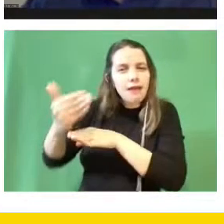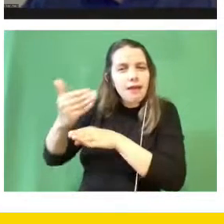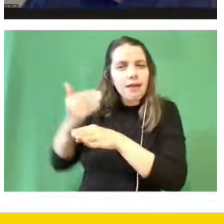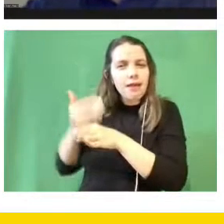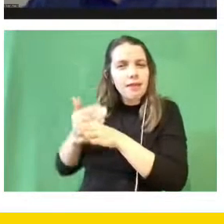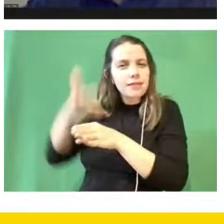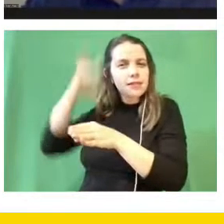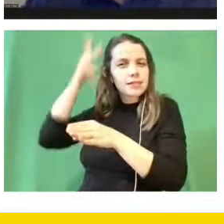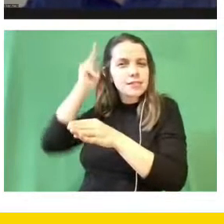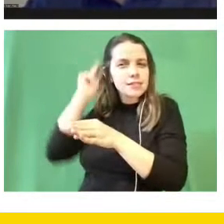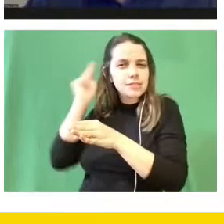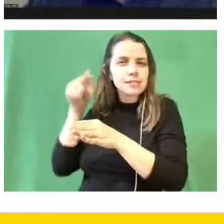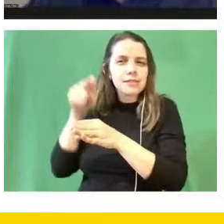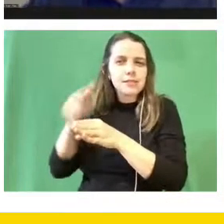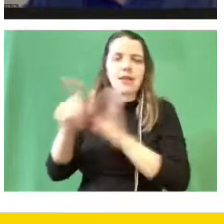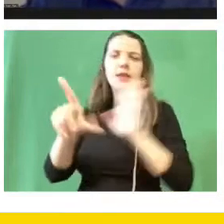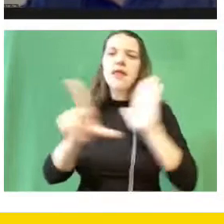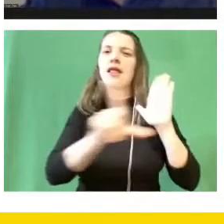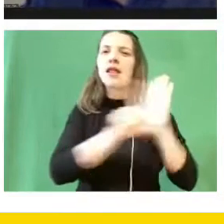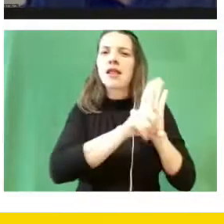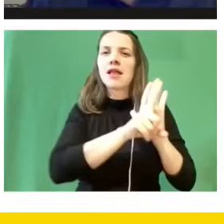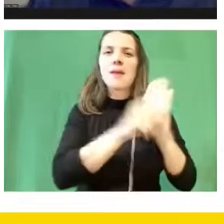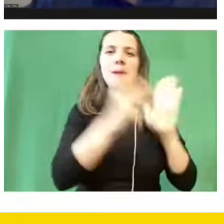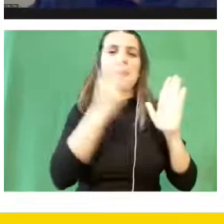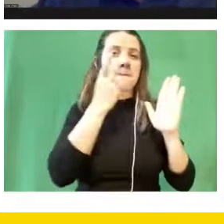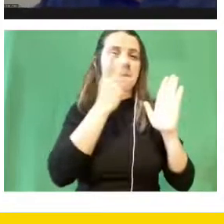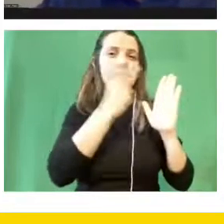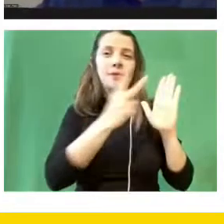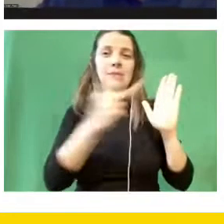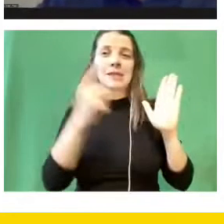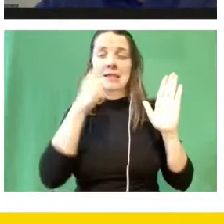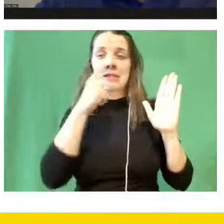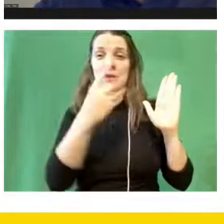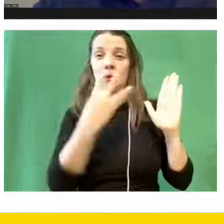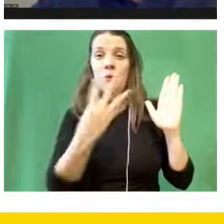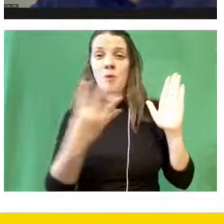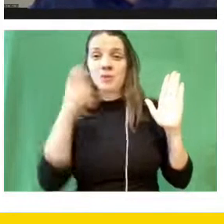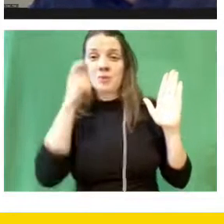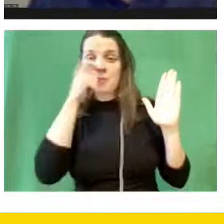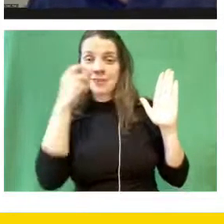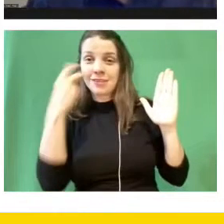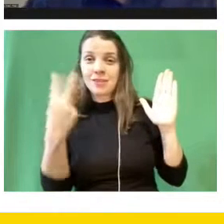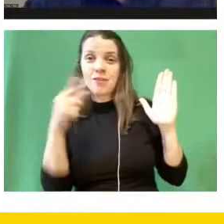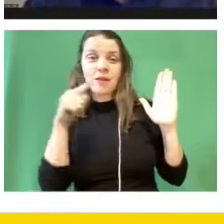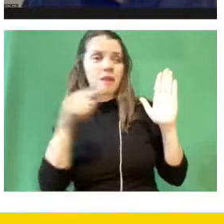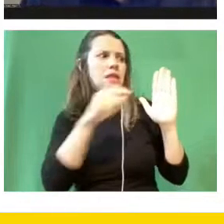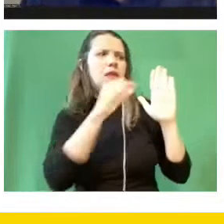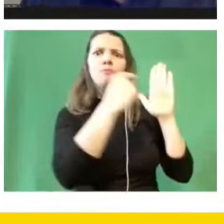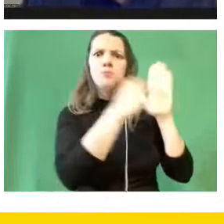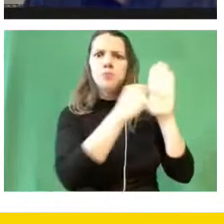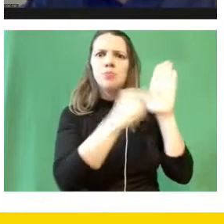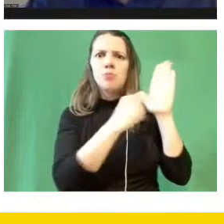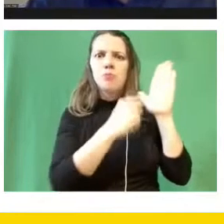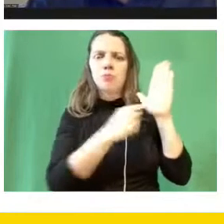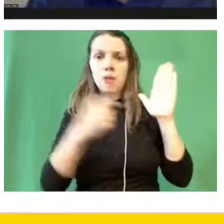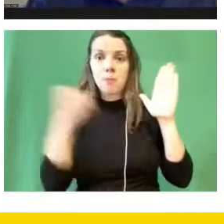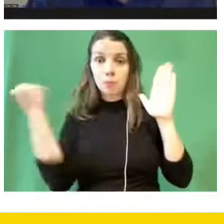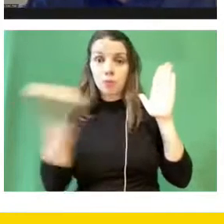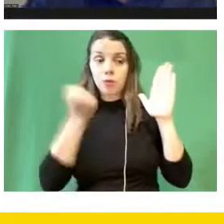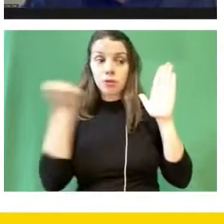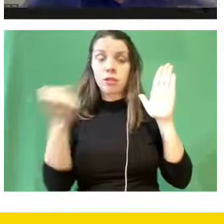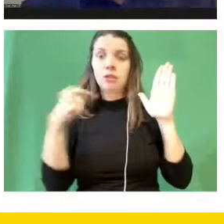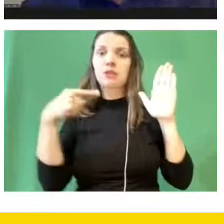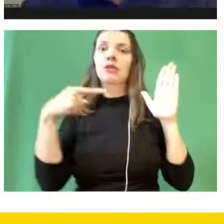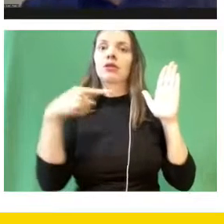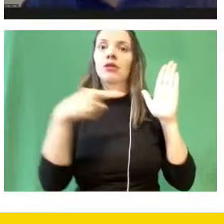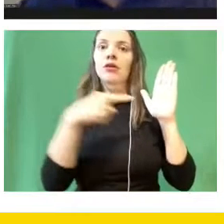20.422, que establece una serie de normas. Yo ahí en esta lámina he rescatado el artículo 1, 3, 8 y 23, pero lo que a mí me interesa es que en el artículo